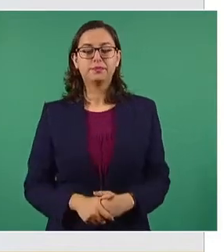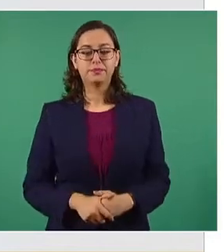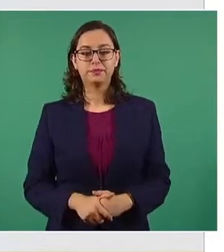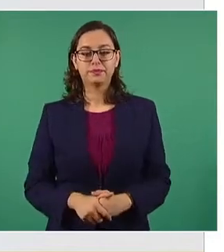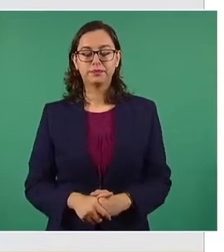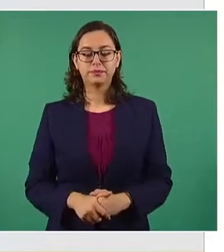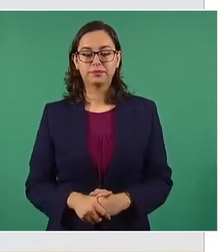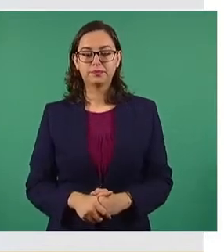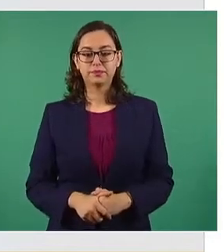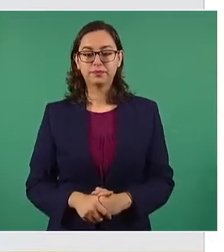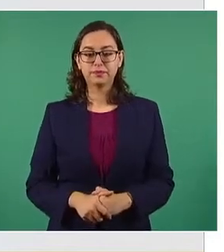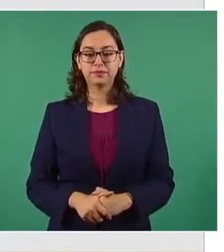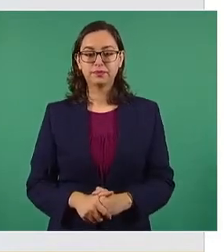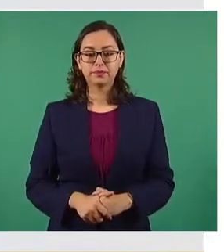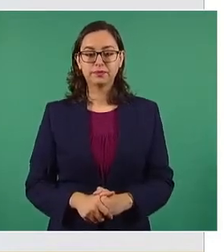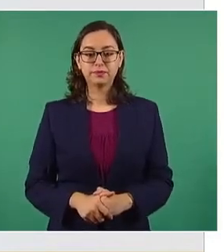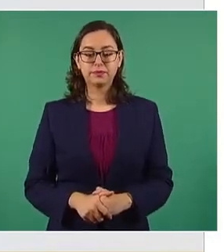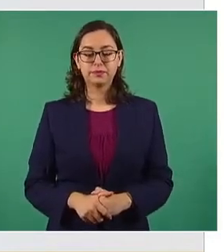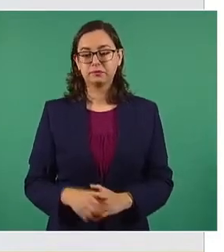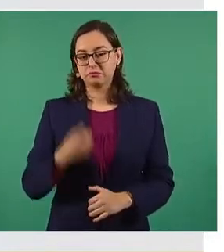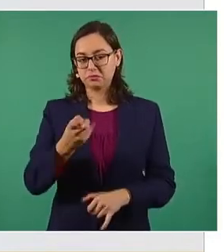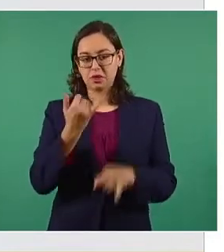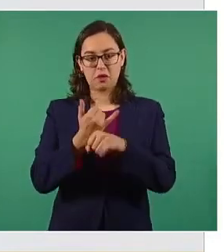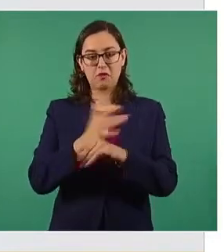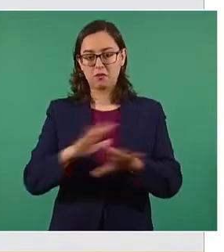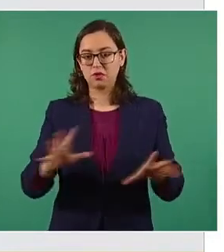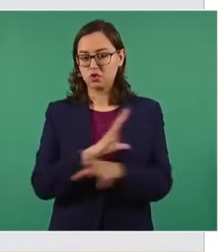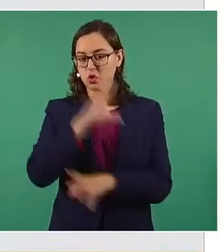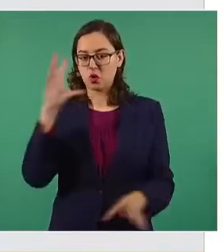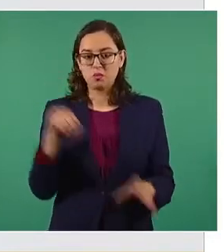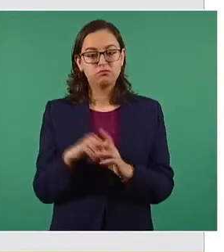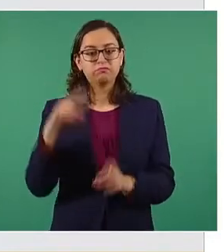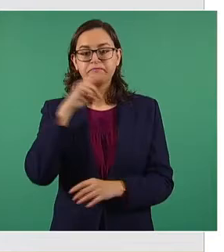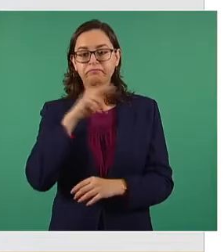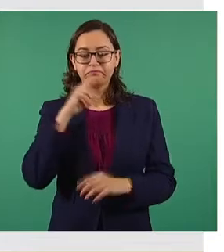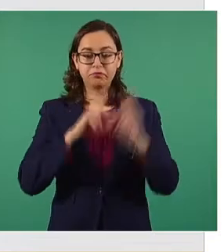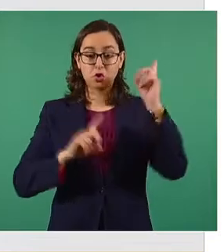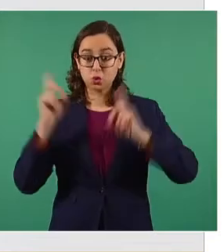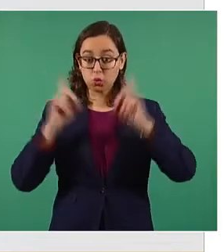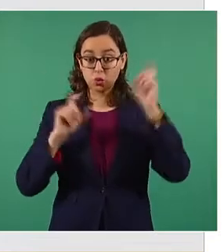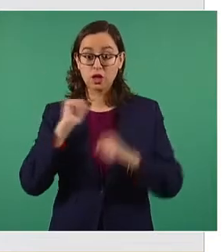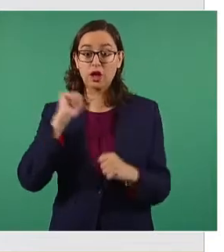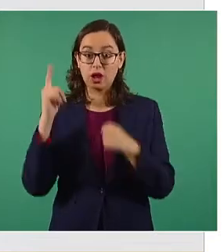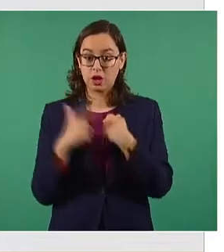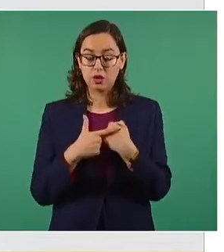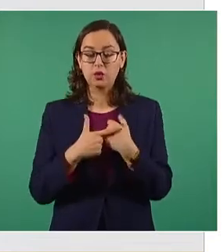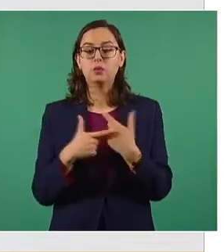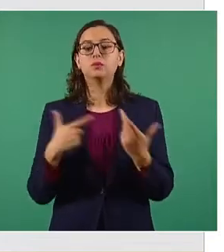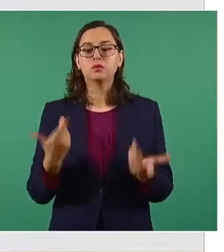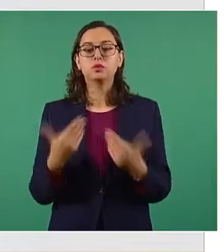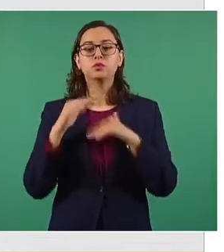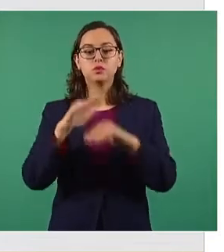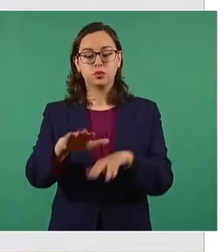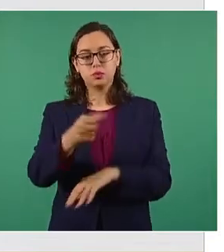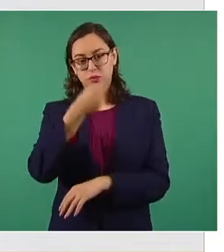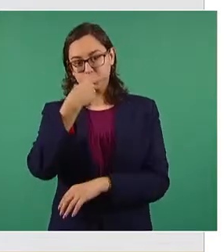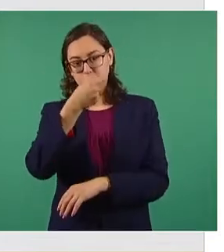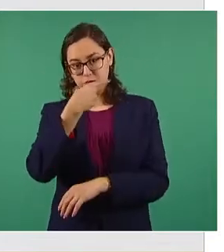la respuesta lo más rápidamente posible aclaración a sus dudas sobre estos medicamentos y los que van a estar